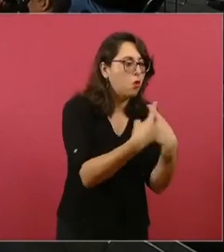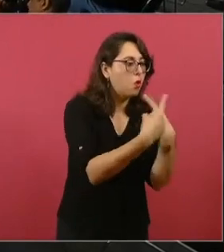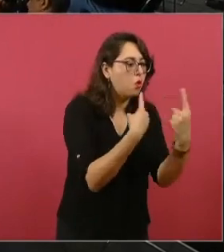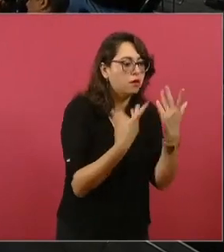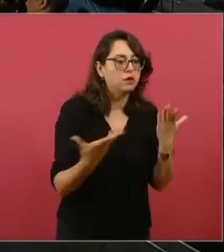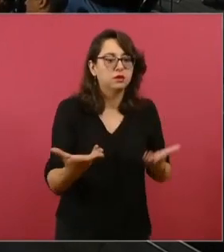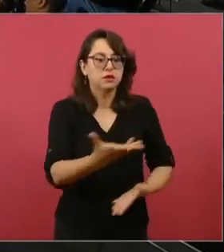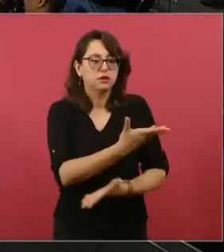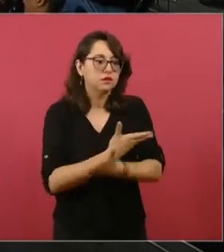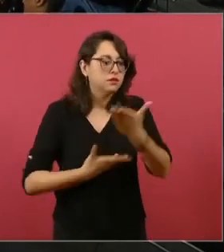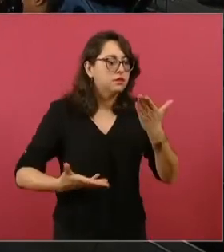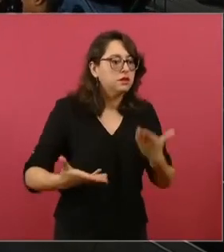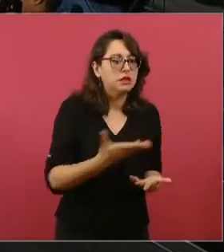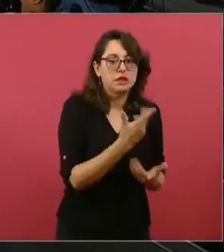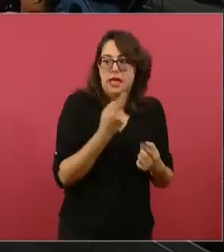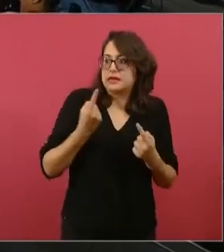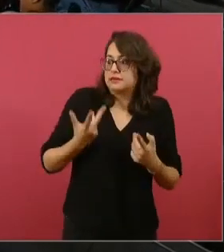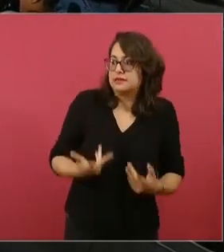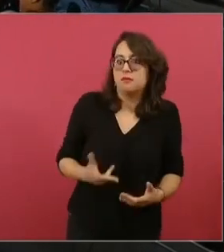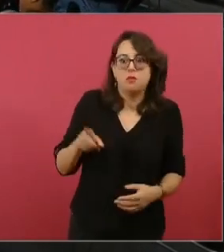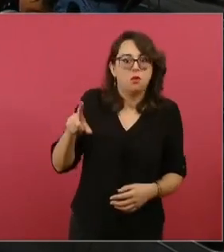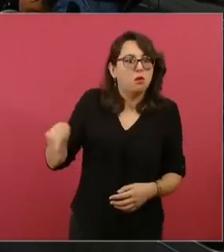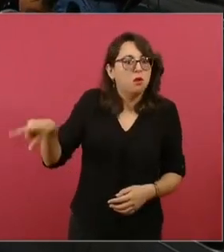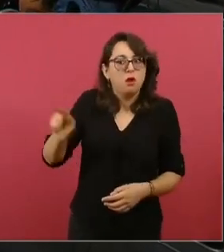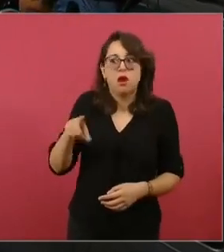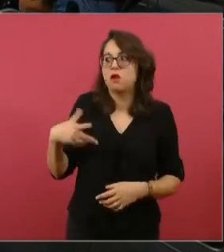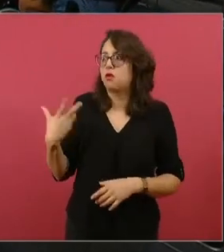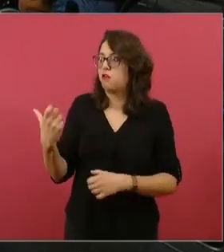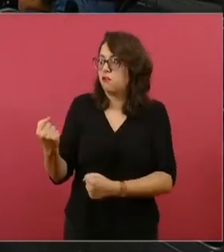varios de ellos, allá en